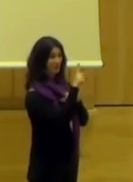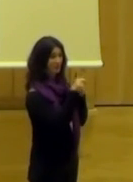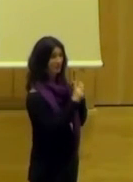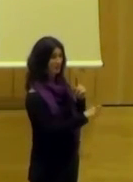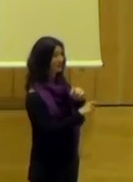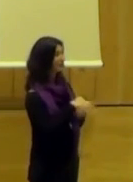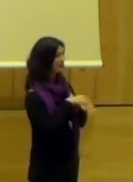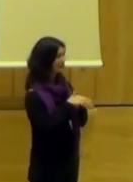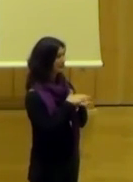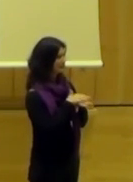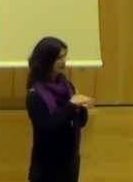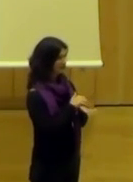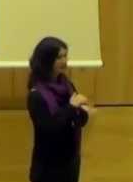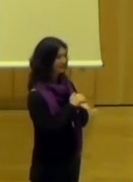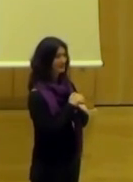pregunta. Sí.